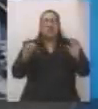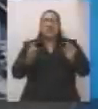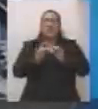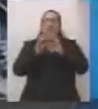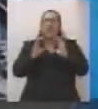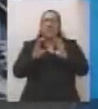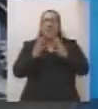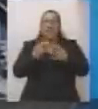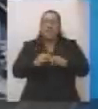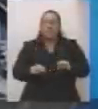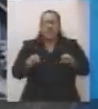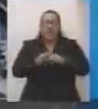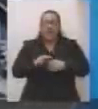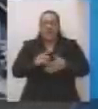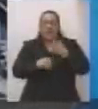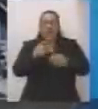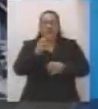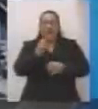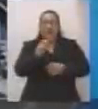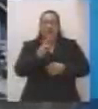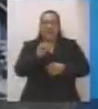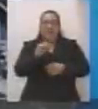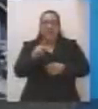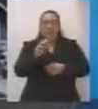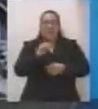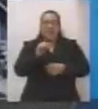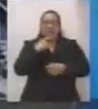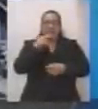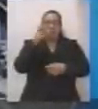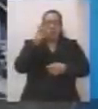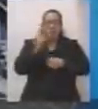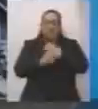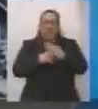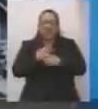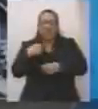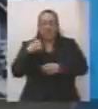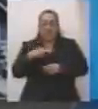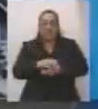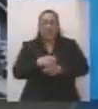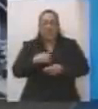y el hecho simbólico de que Erich Maskin sea profesor de Ciencias